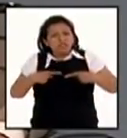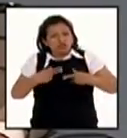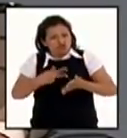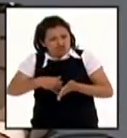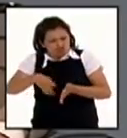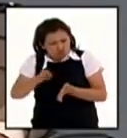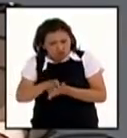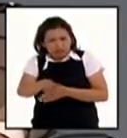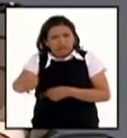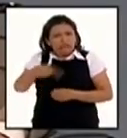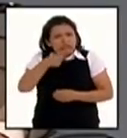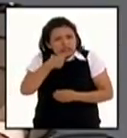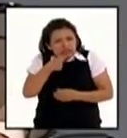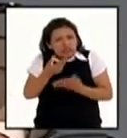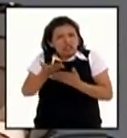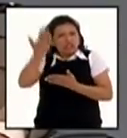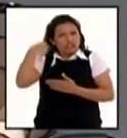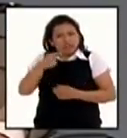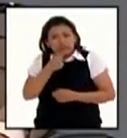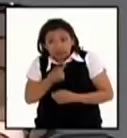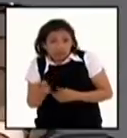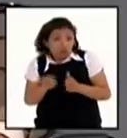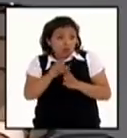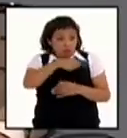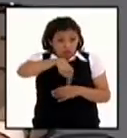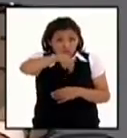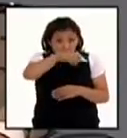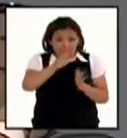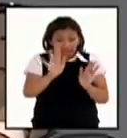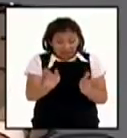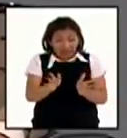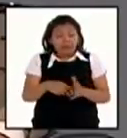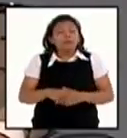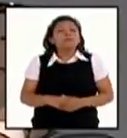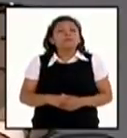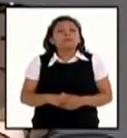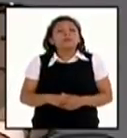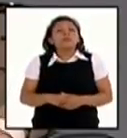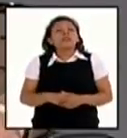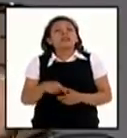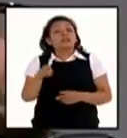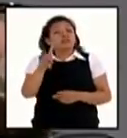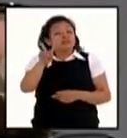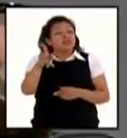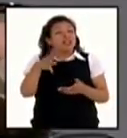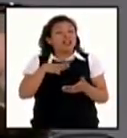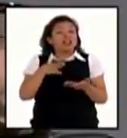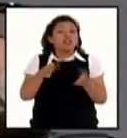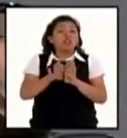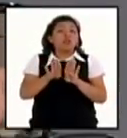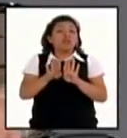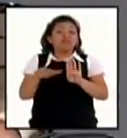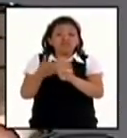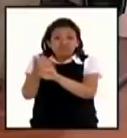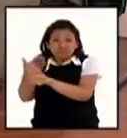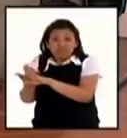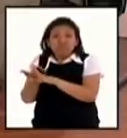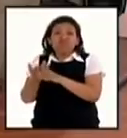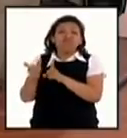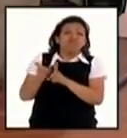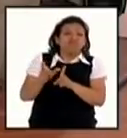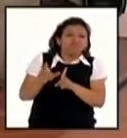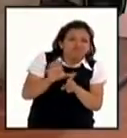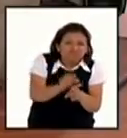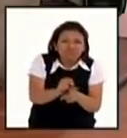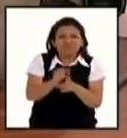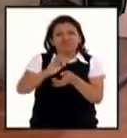que son niños, que fueron niños, muchos de ustedes están acá, y han sufrido agresión, persecución, discriminación,